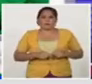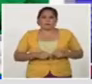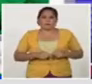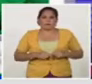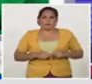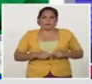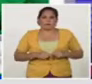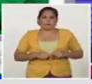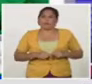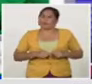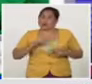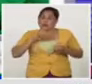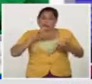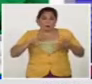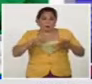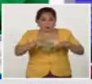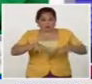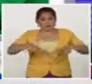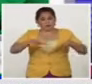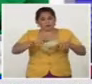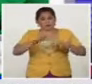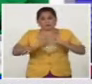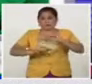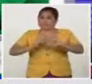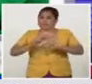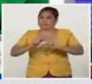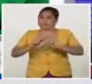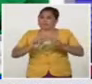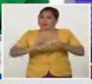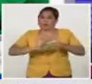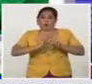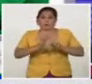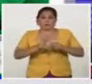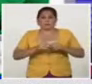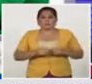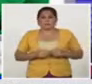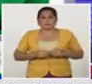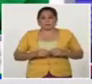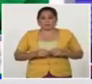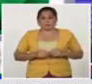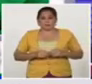lo complejo de la evolución de la enfermedad.